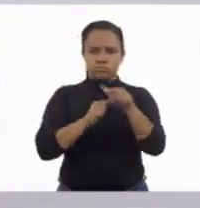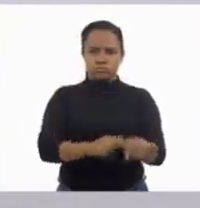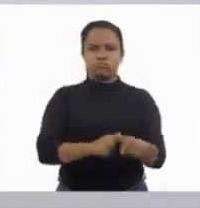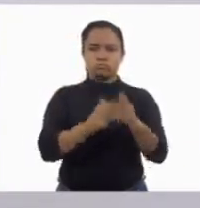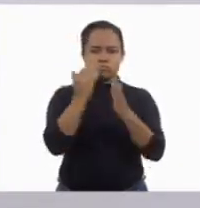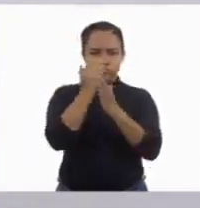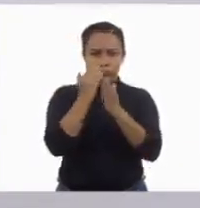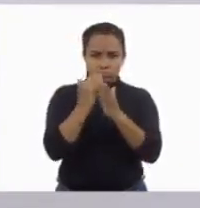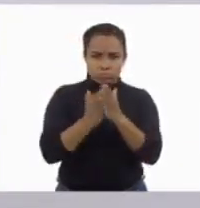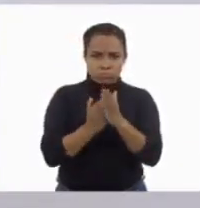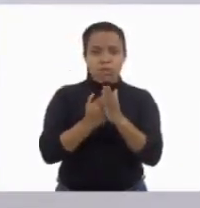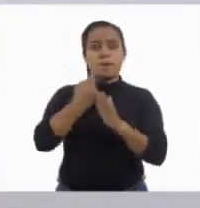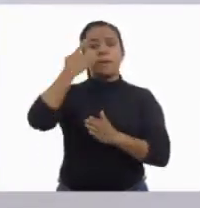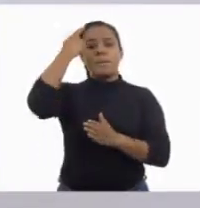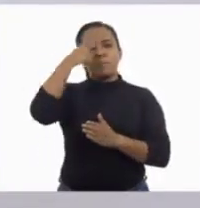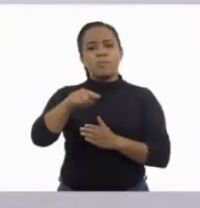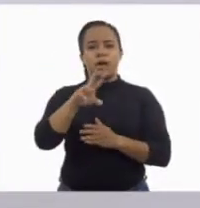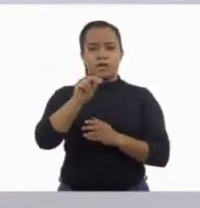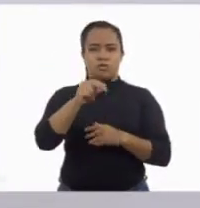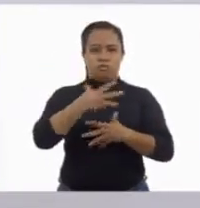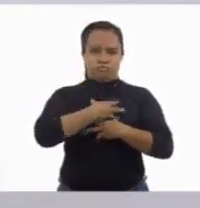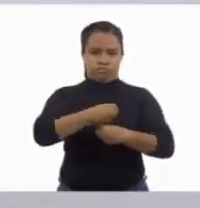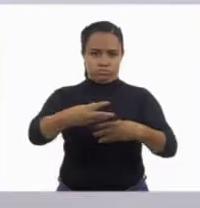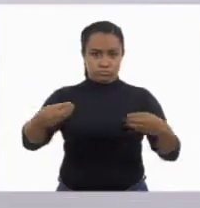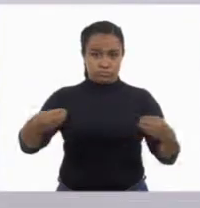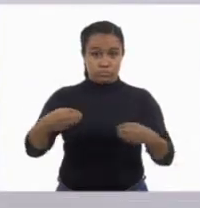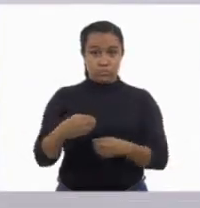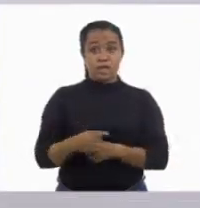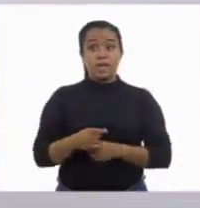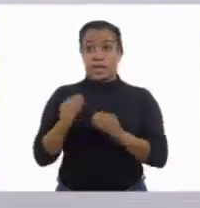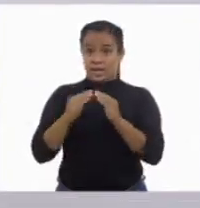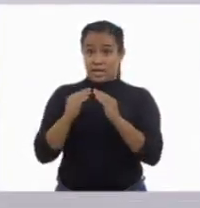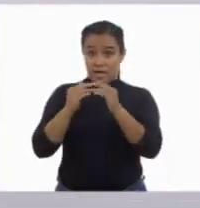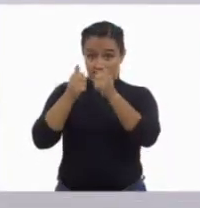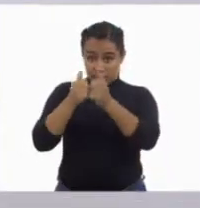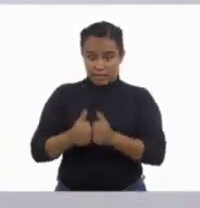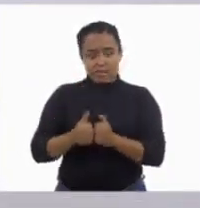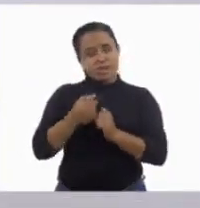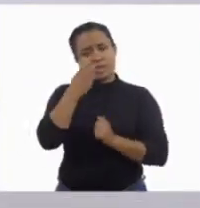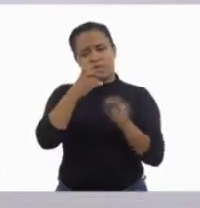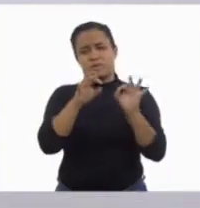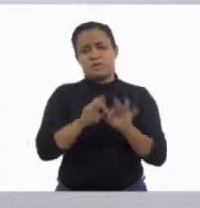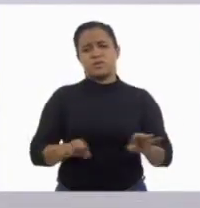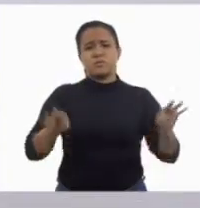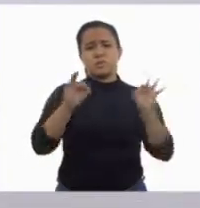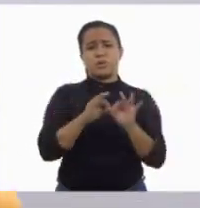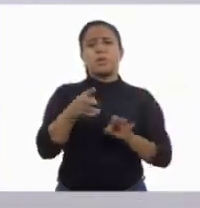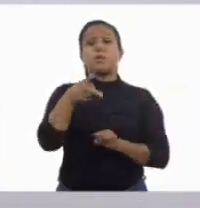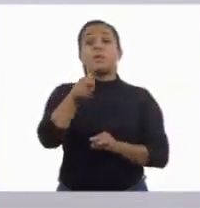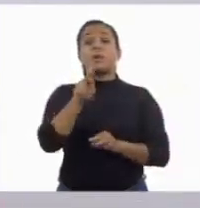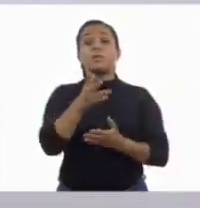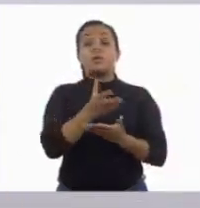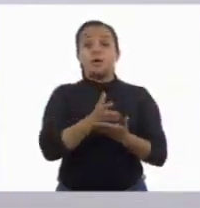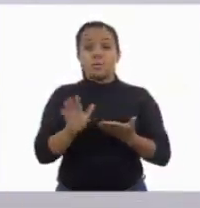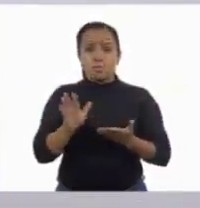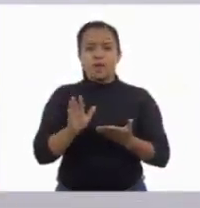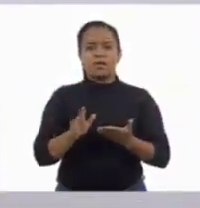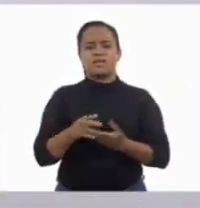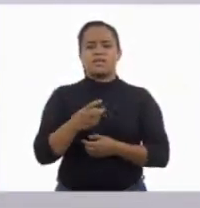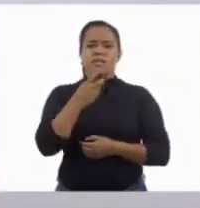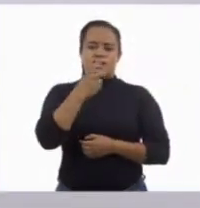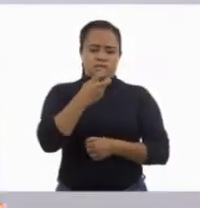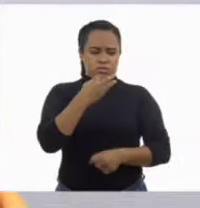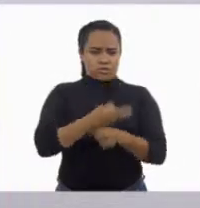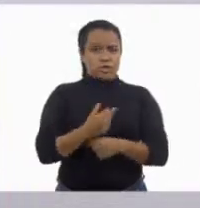las medidas para no contagiarnos. Estar en casa es una de ellas, pero además también es un muy